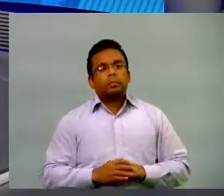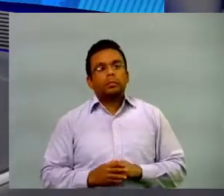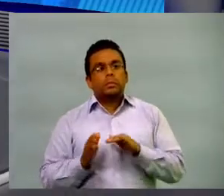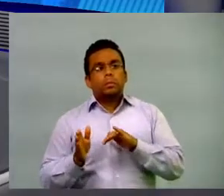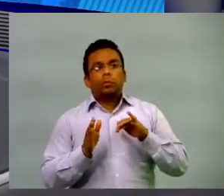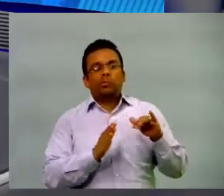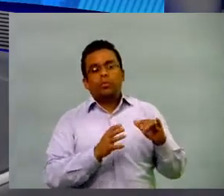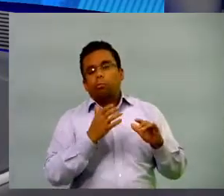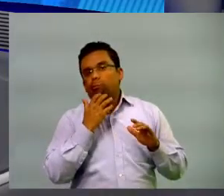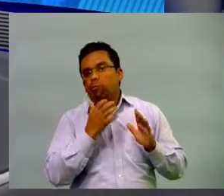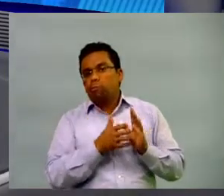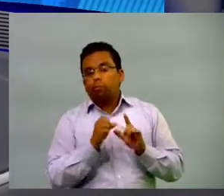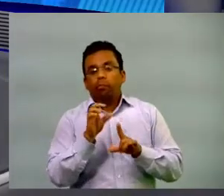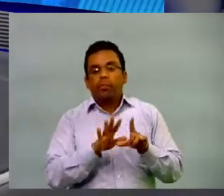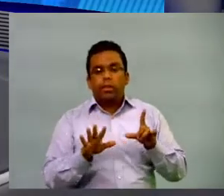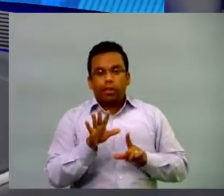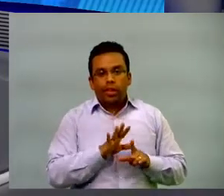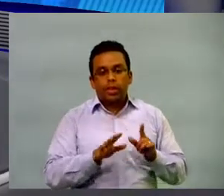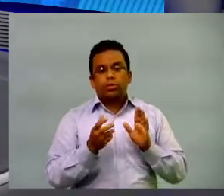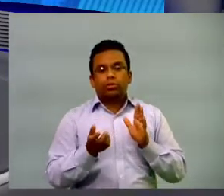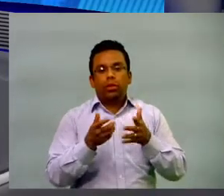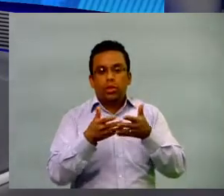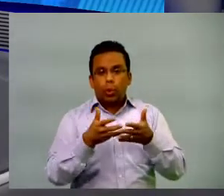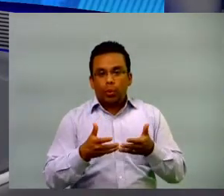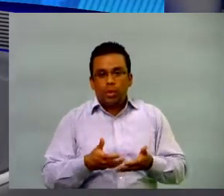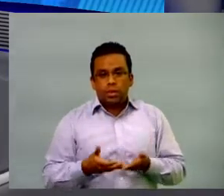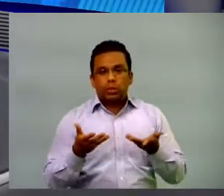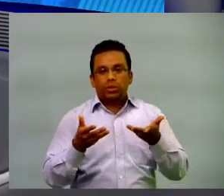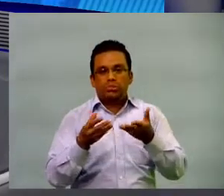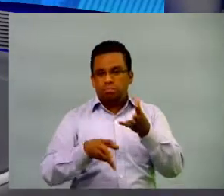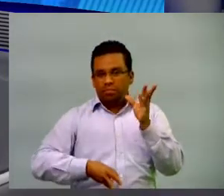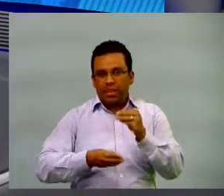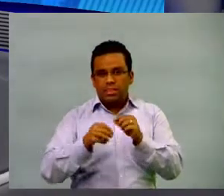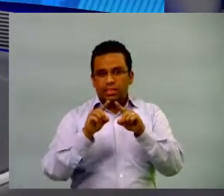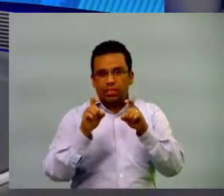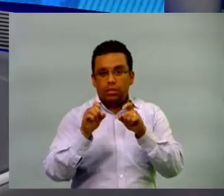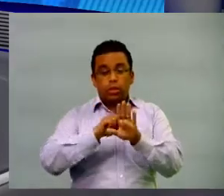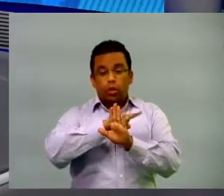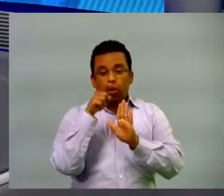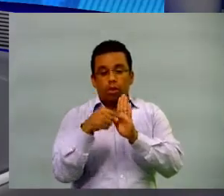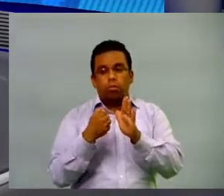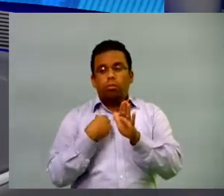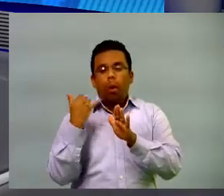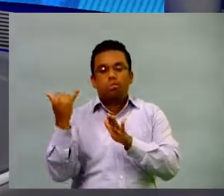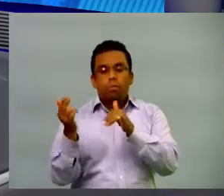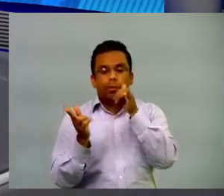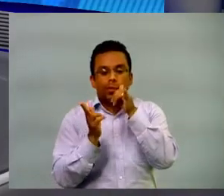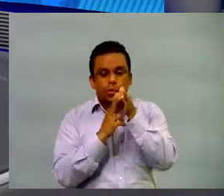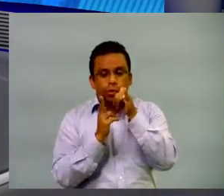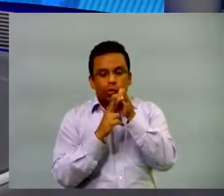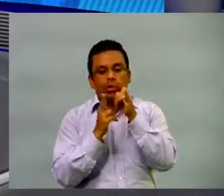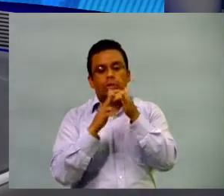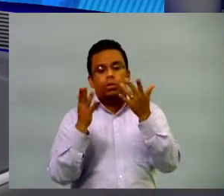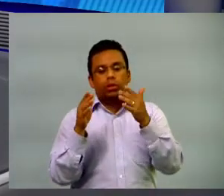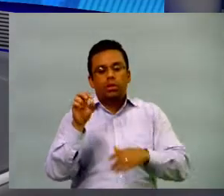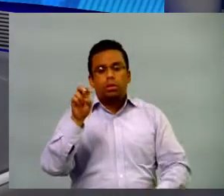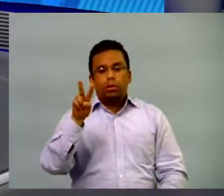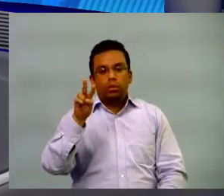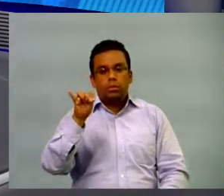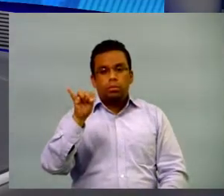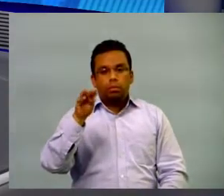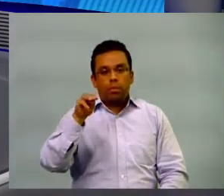documentos, videos y demás, pues destacar todo lo que se genera a través de YouTube, Vimeo y